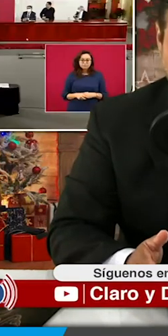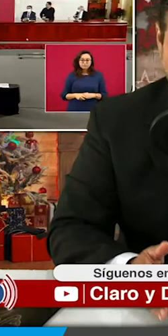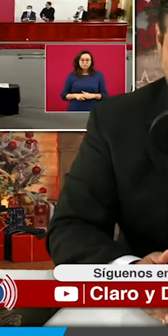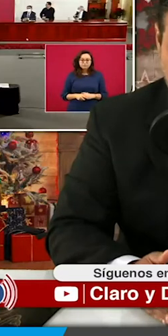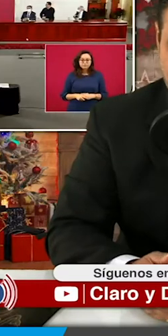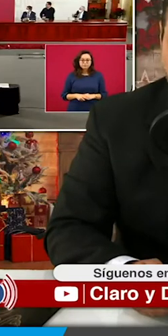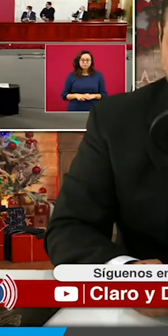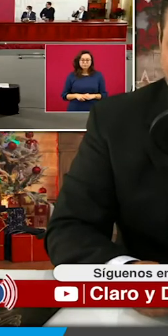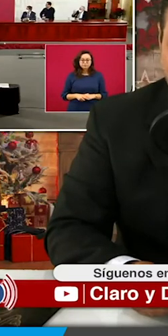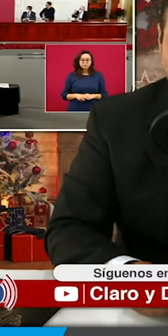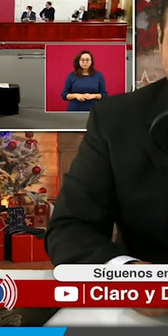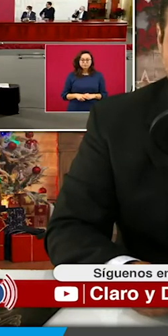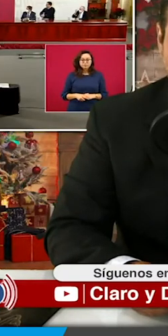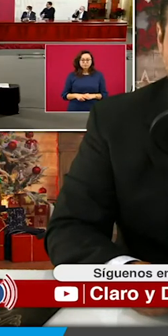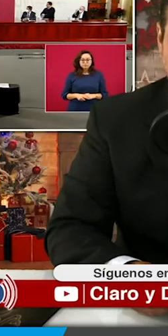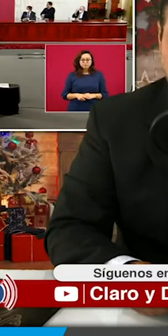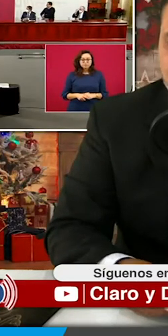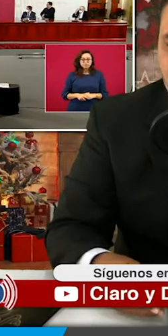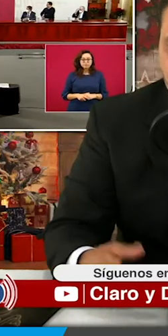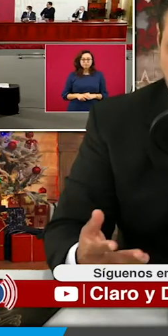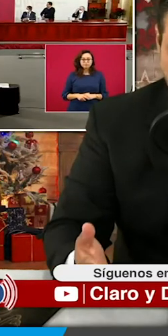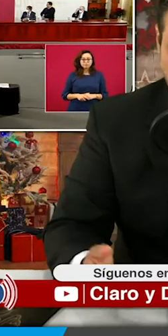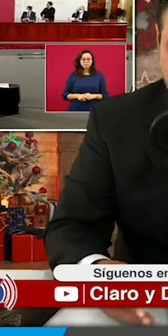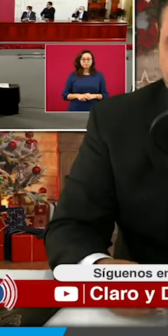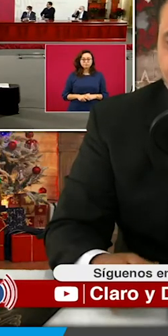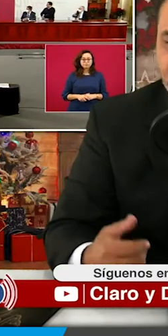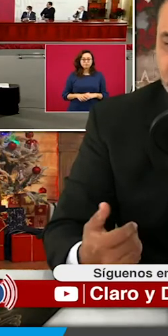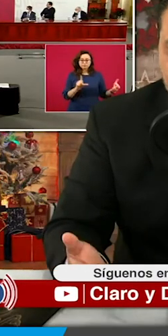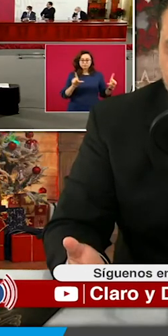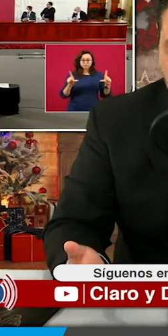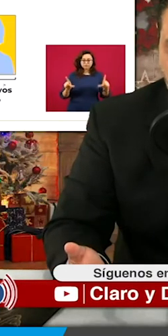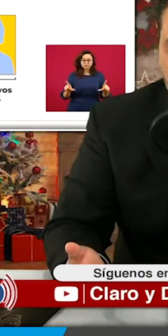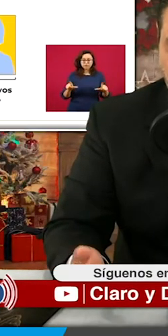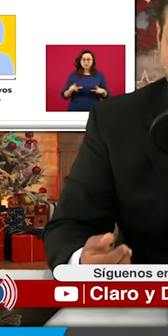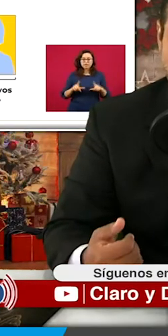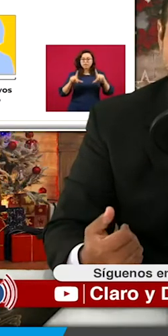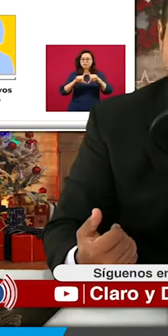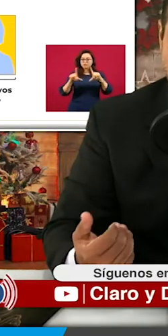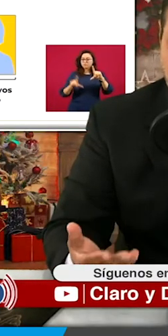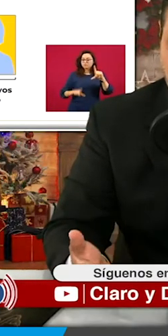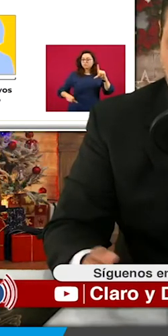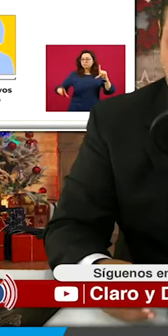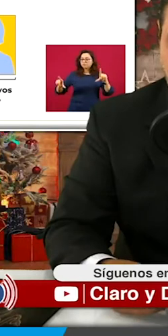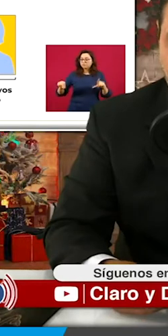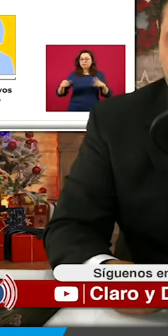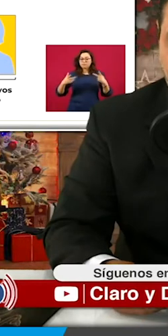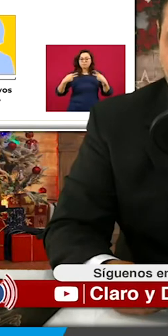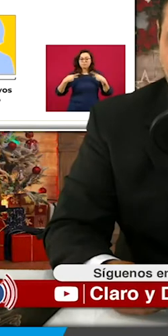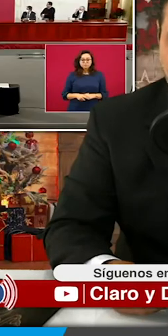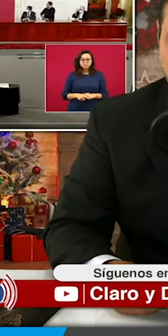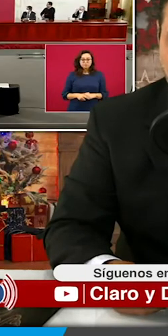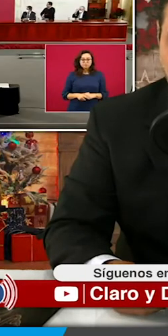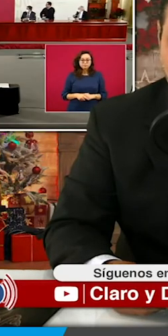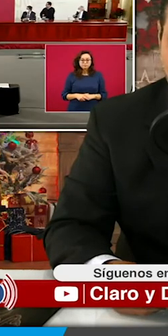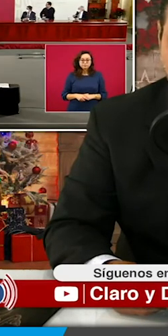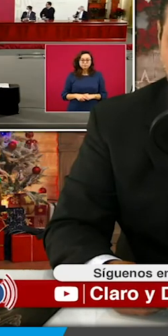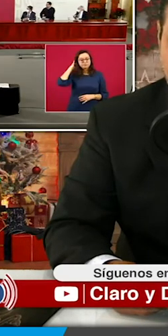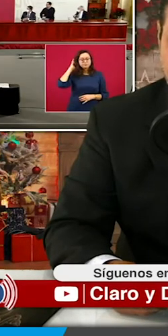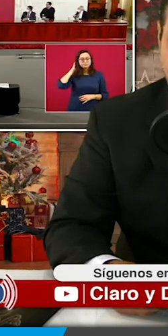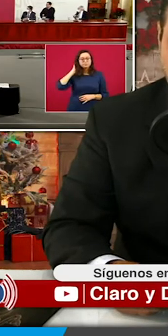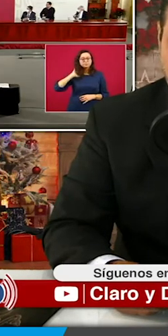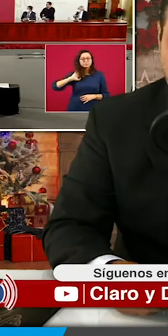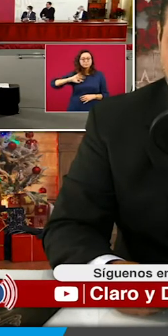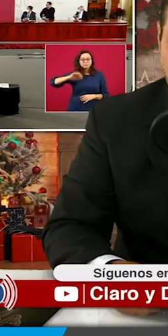de todas las noches, fue particularmente interesante. Estuvo el doctor López Gatell, estuvo el doctor Alomía, director de epidemiología, pero estuvieron los